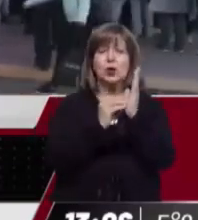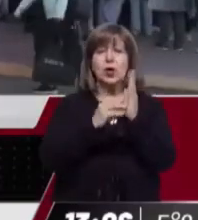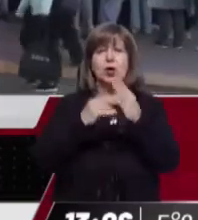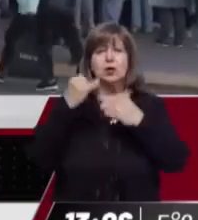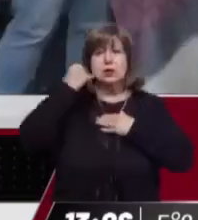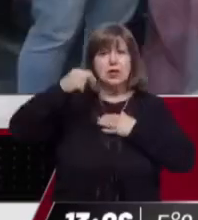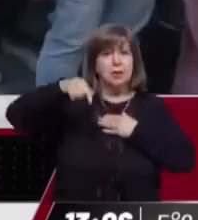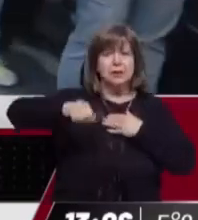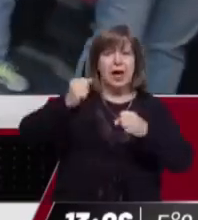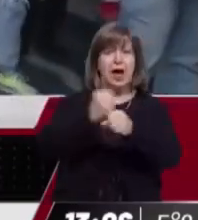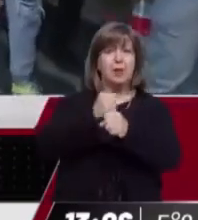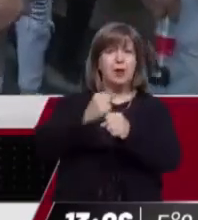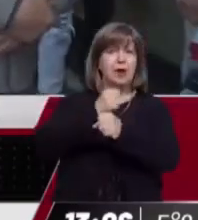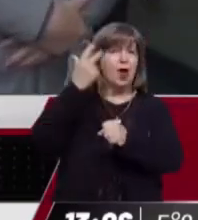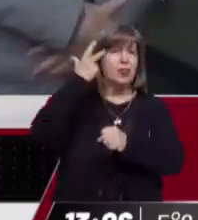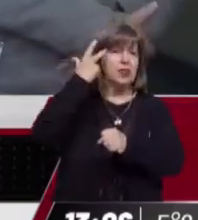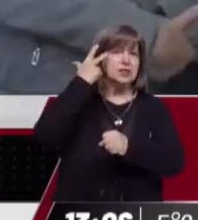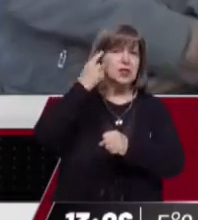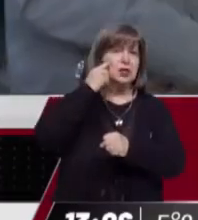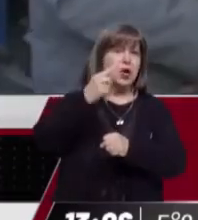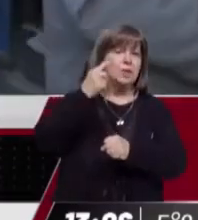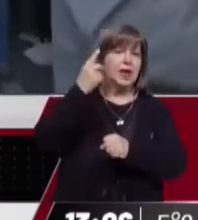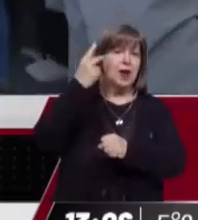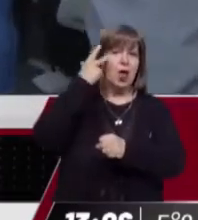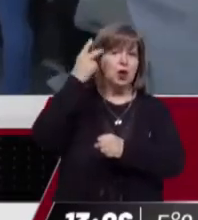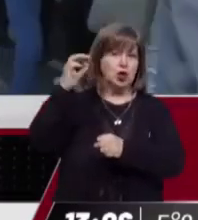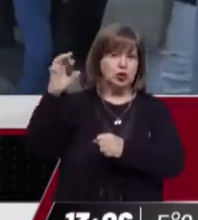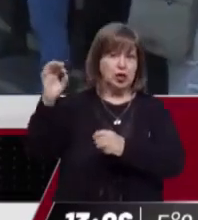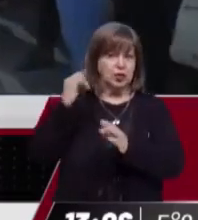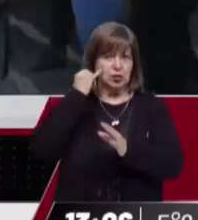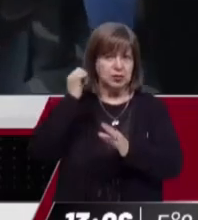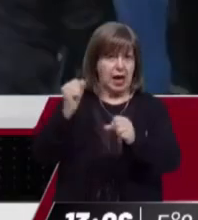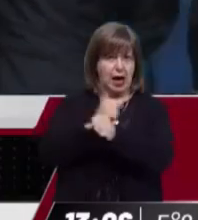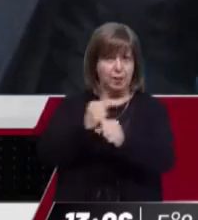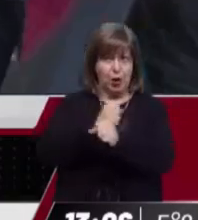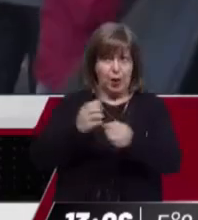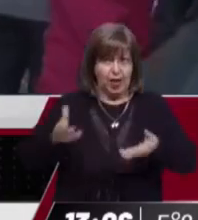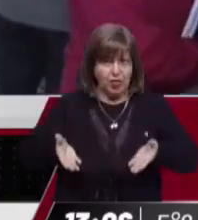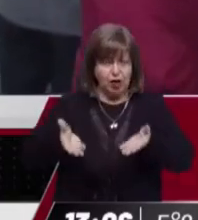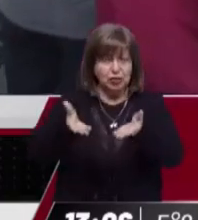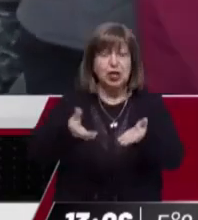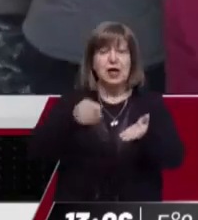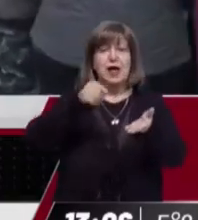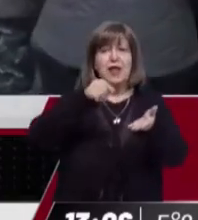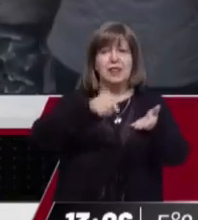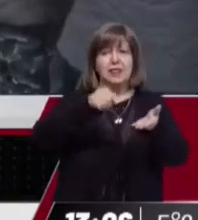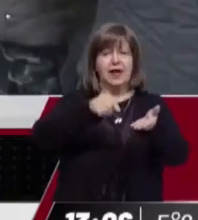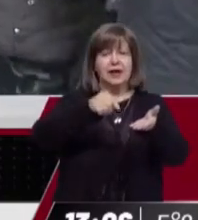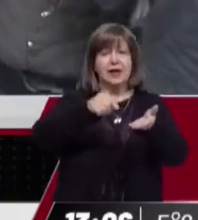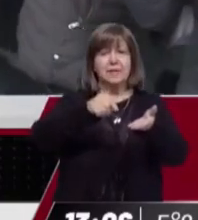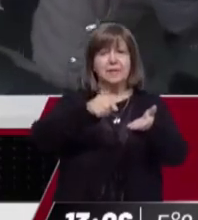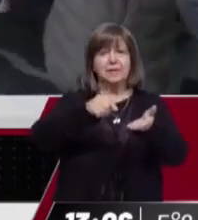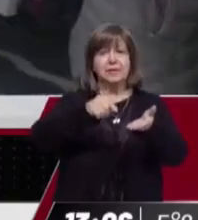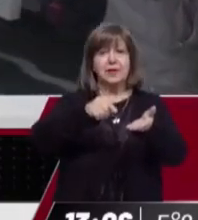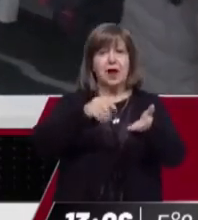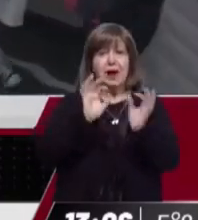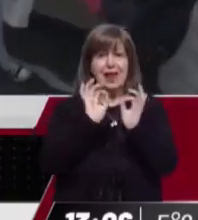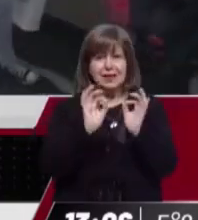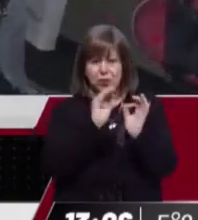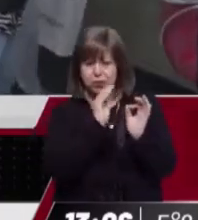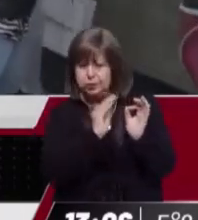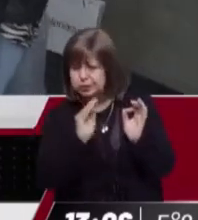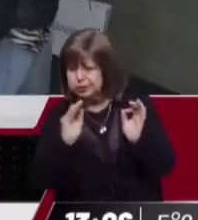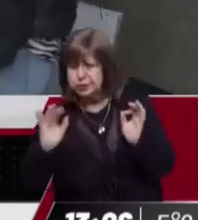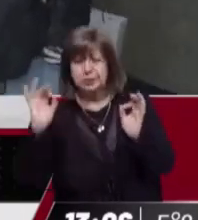unos 18800 expedientes de nacionalidad de los cuales ya hemos completado la